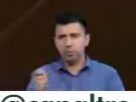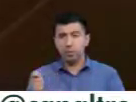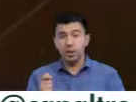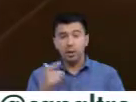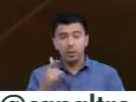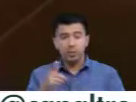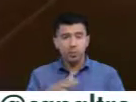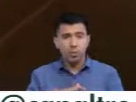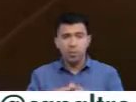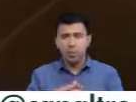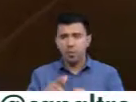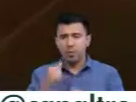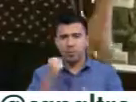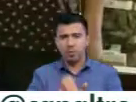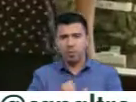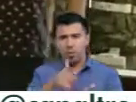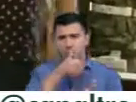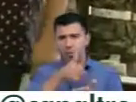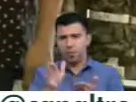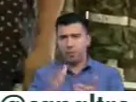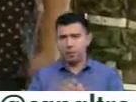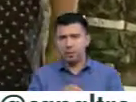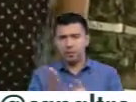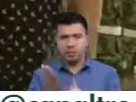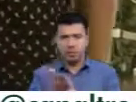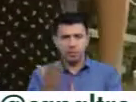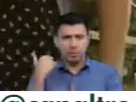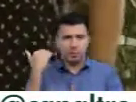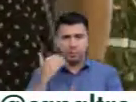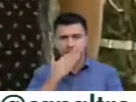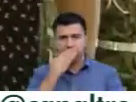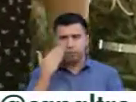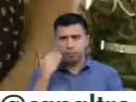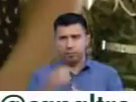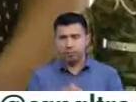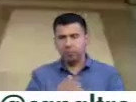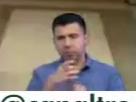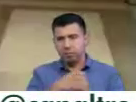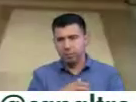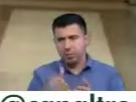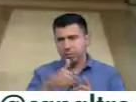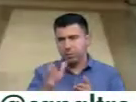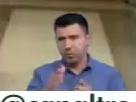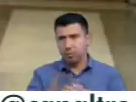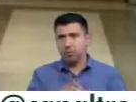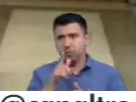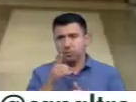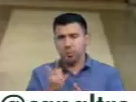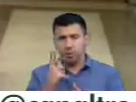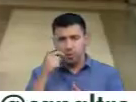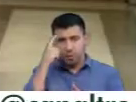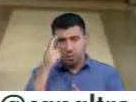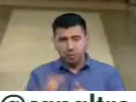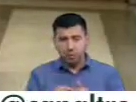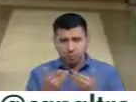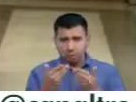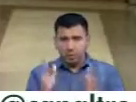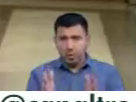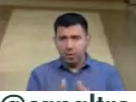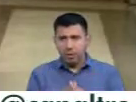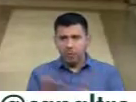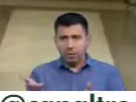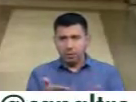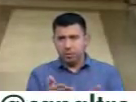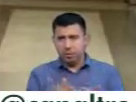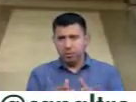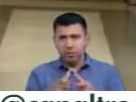población víctima del desplazamiento forzado. Con la consecución de su libreta militar, tengan las puertas abiertas con mayor facilidad para que